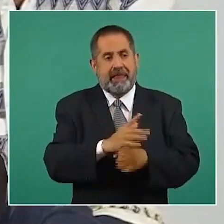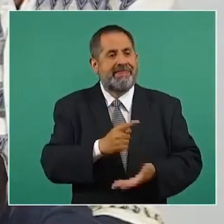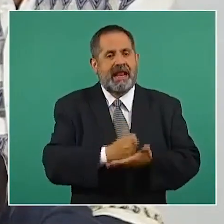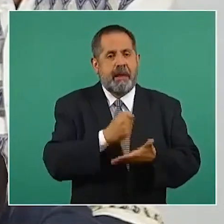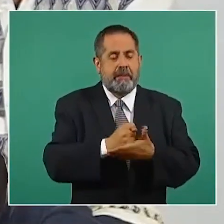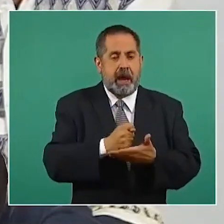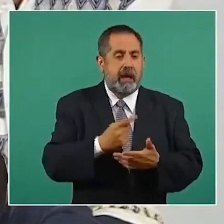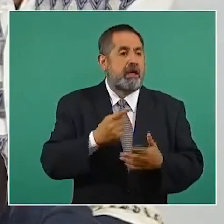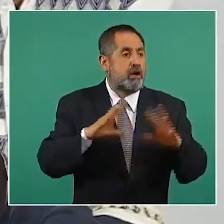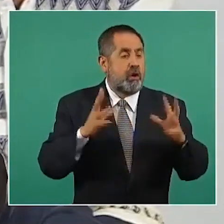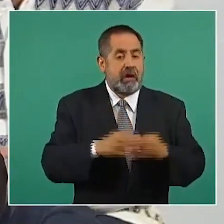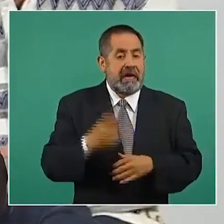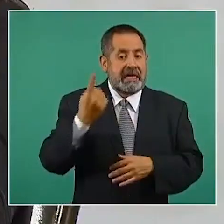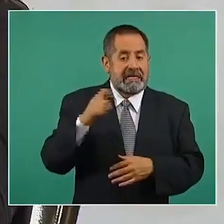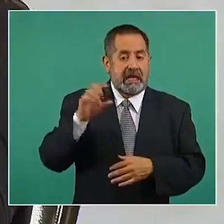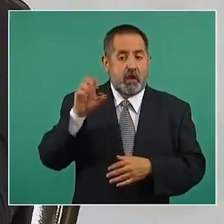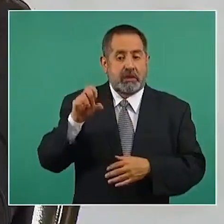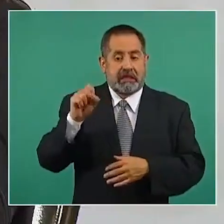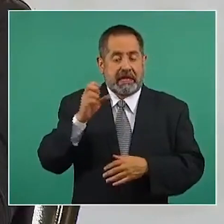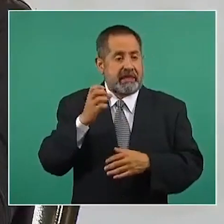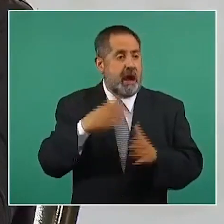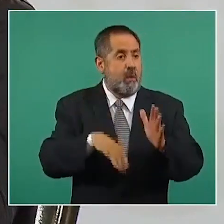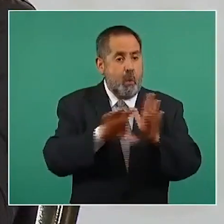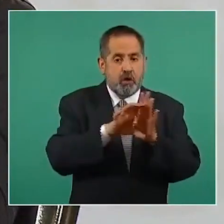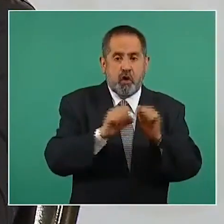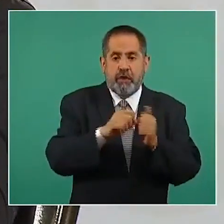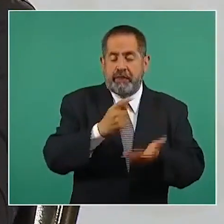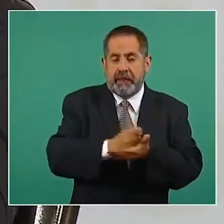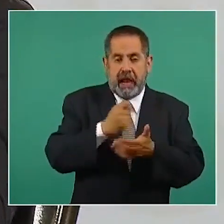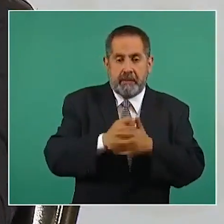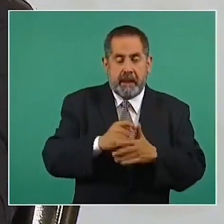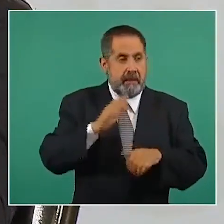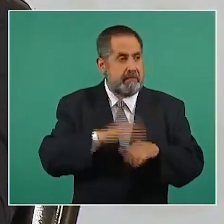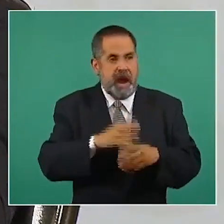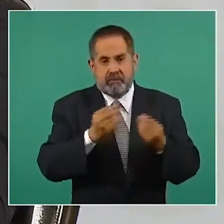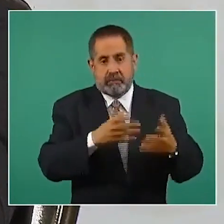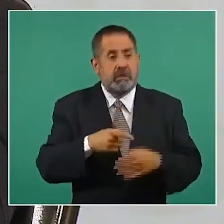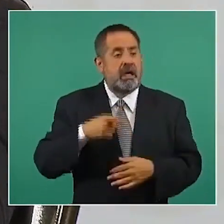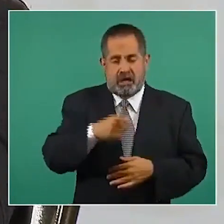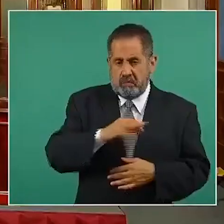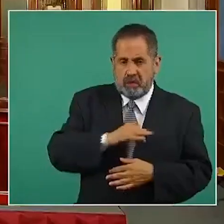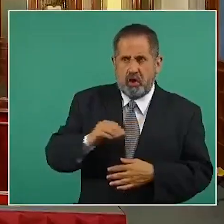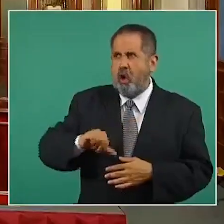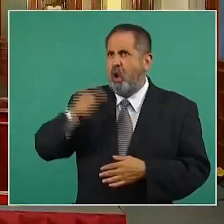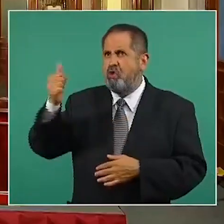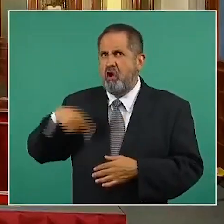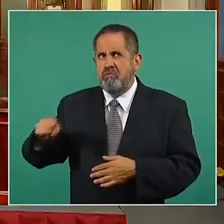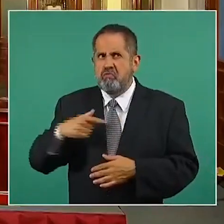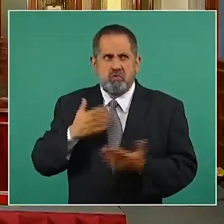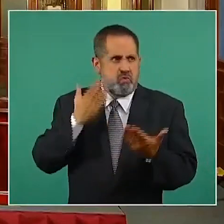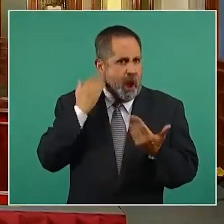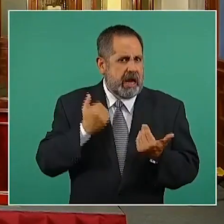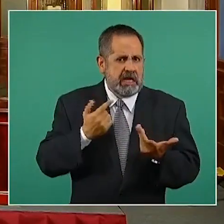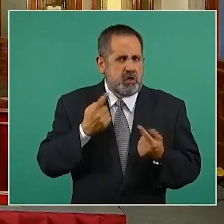instituto, con 160 camas de terapia intensiva, puede mantener, y lo hizo de hecho, y no creo que hay otro hospital, bueno, en México